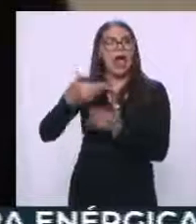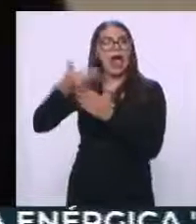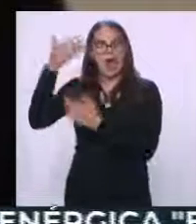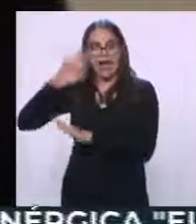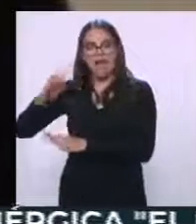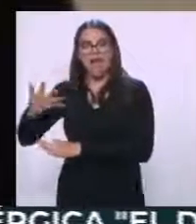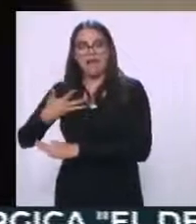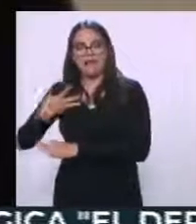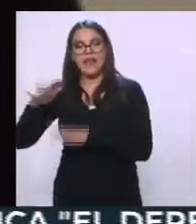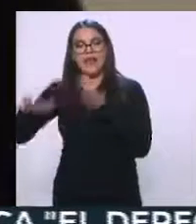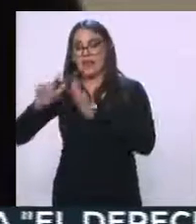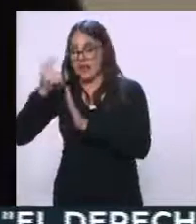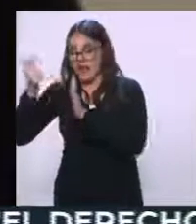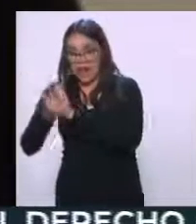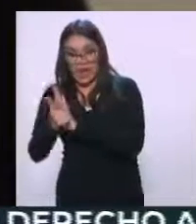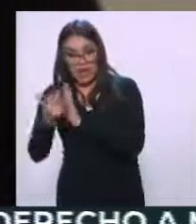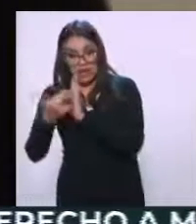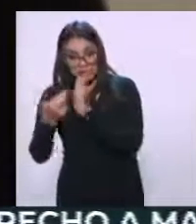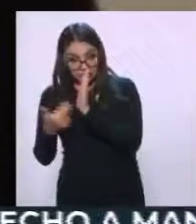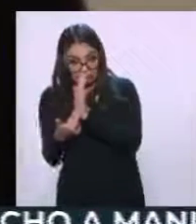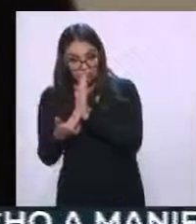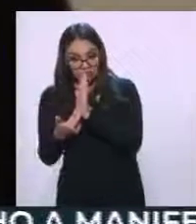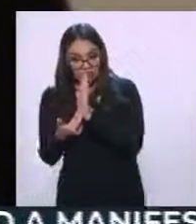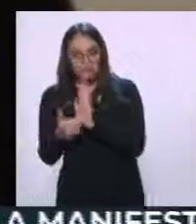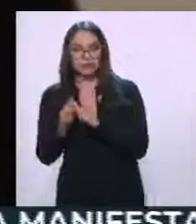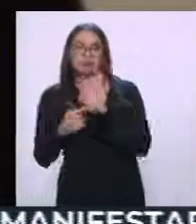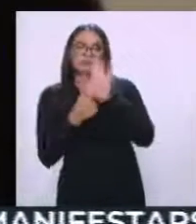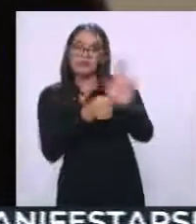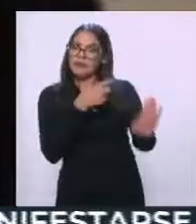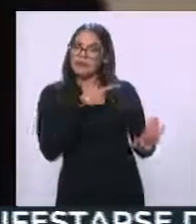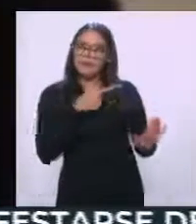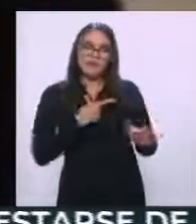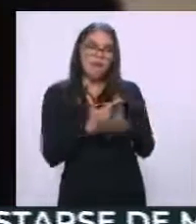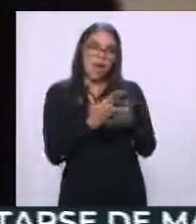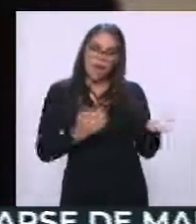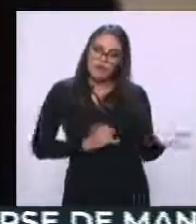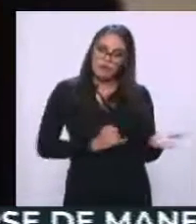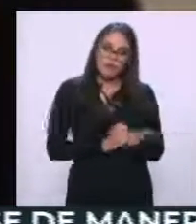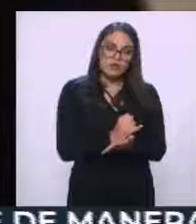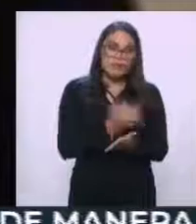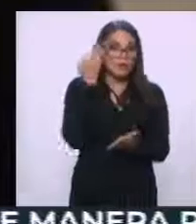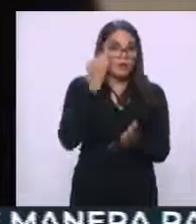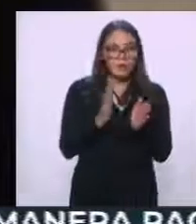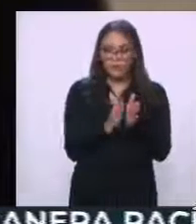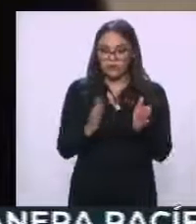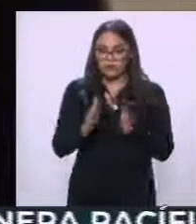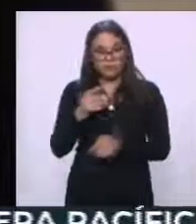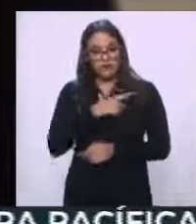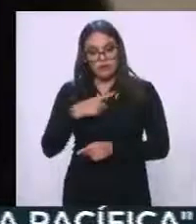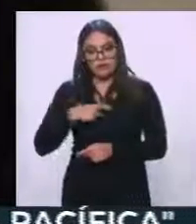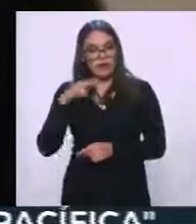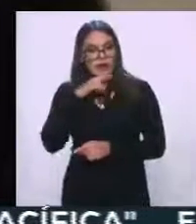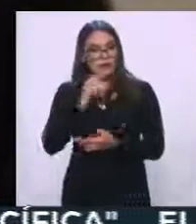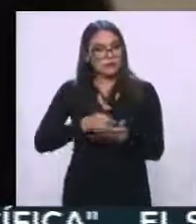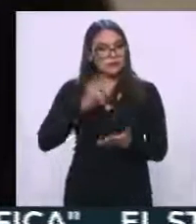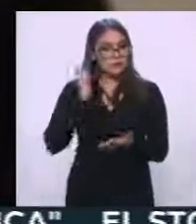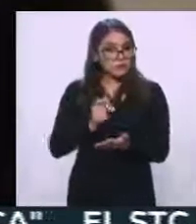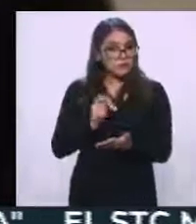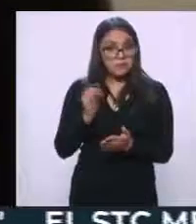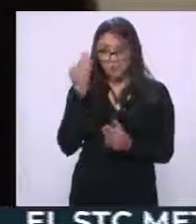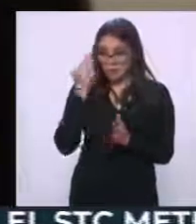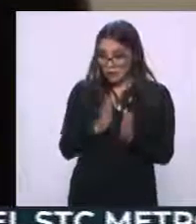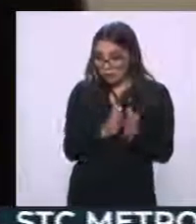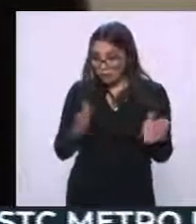reforma constitucional y en un transitorio se establece que se tiene que legislar en determinado tiempo. Pasa ese tiempo y no se